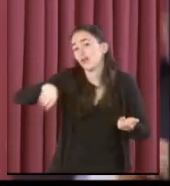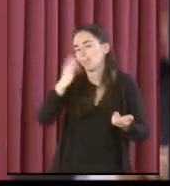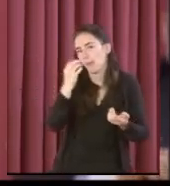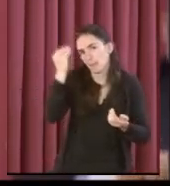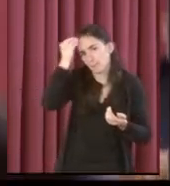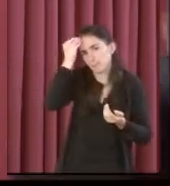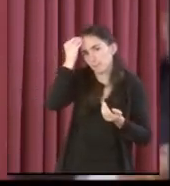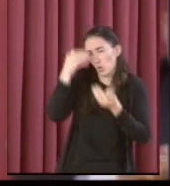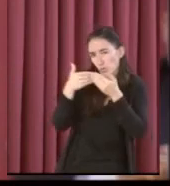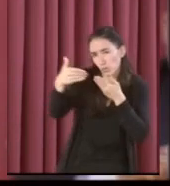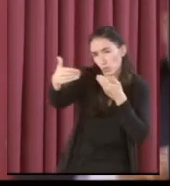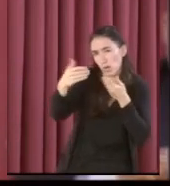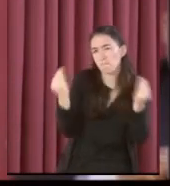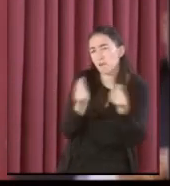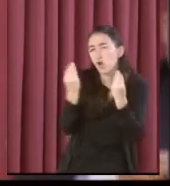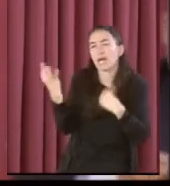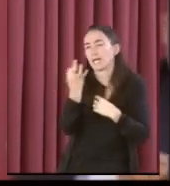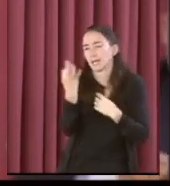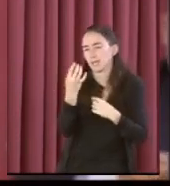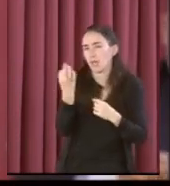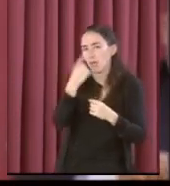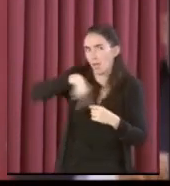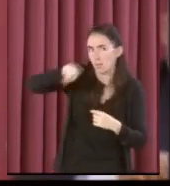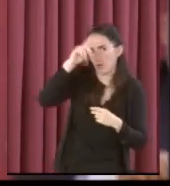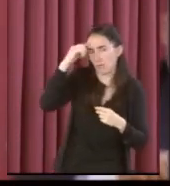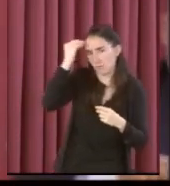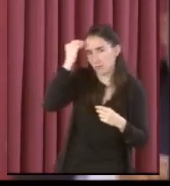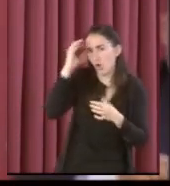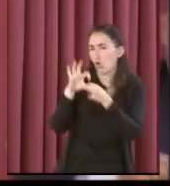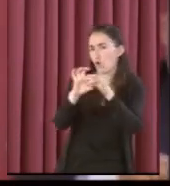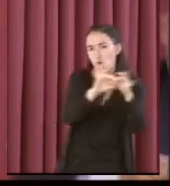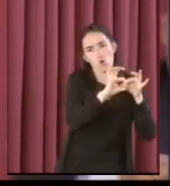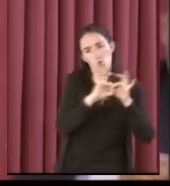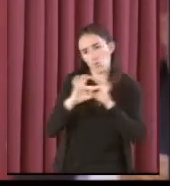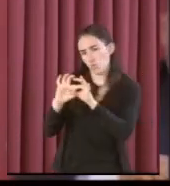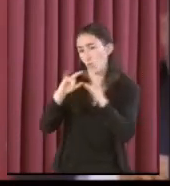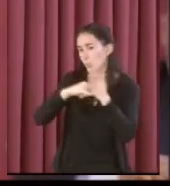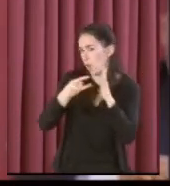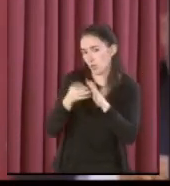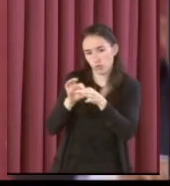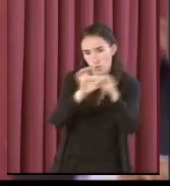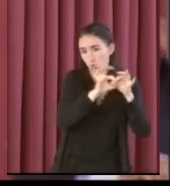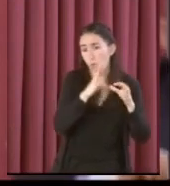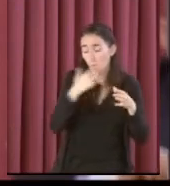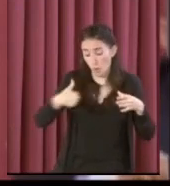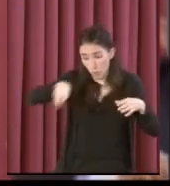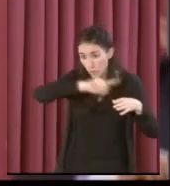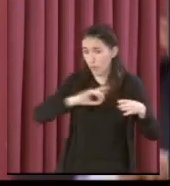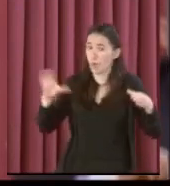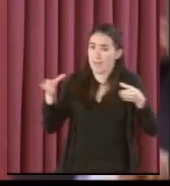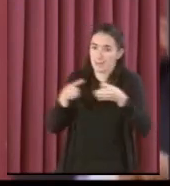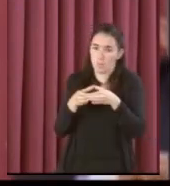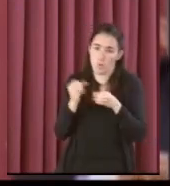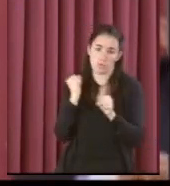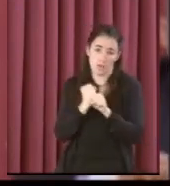uno, desde su posición, tenemos un proyecto común, una tarea pendiente, de que al fin y al cabo formamos un equipo de trabajo que